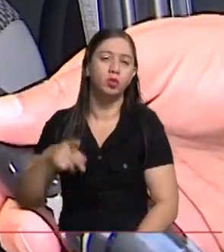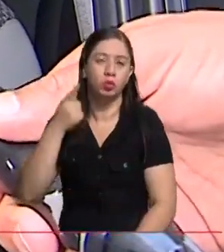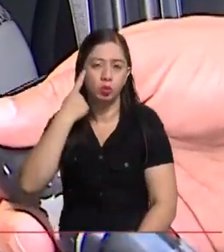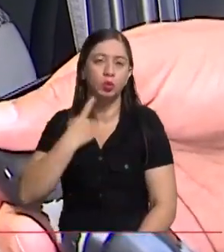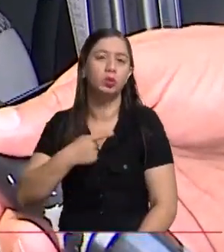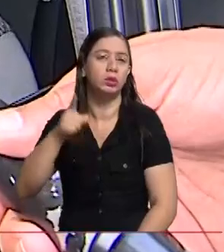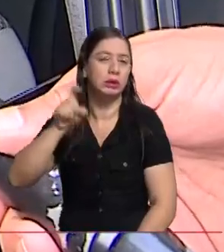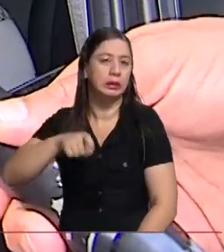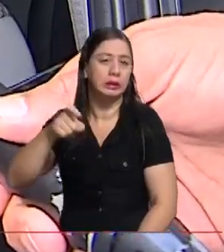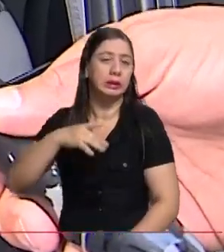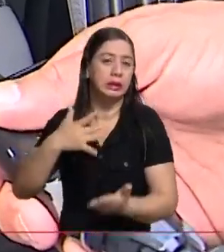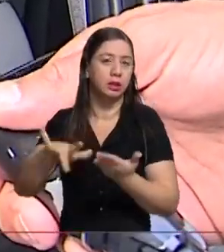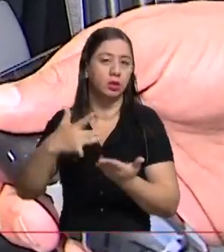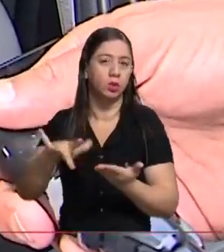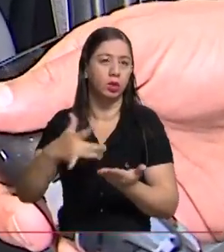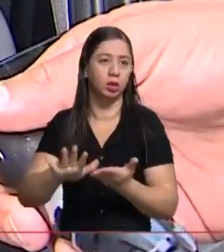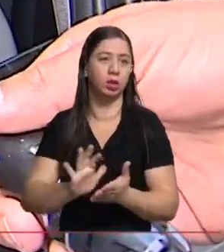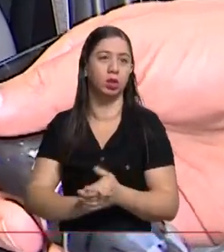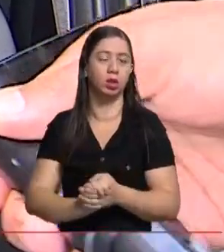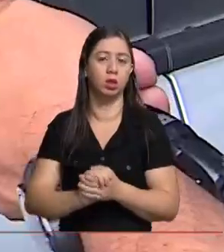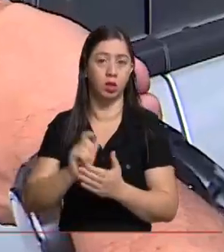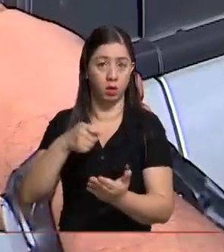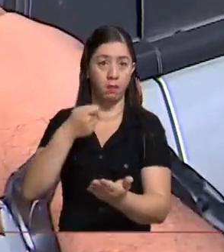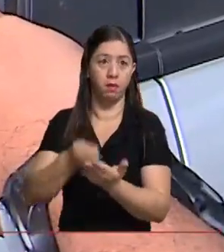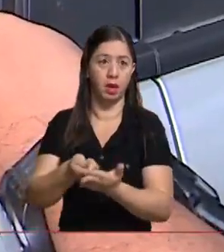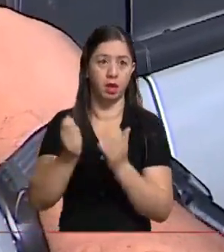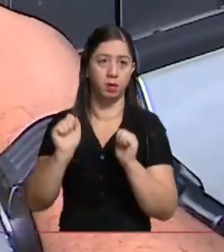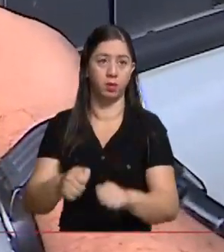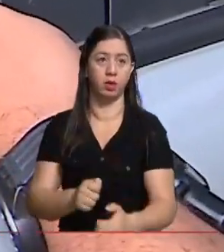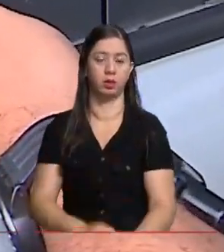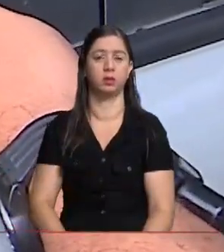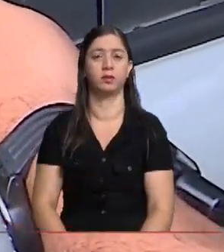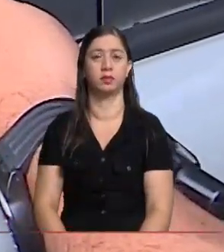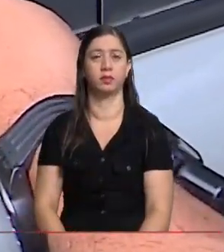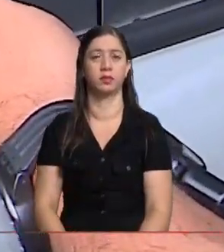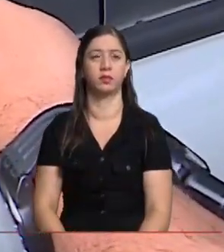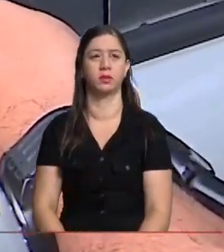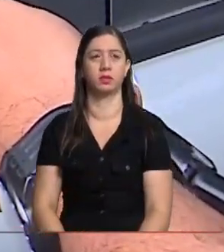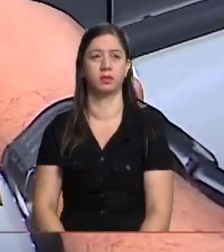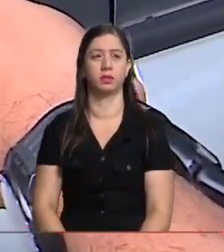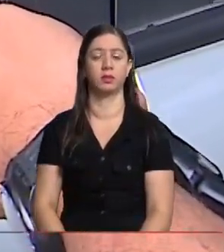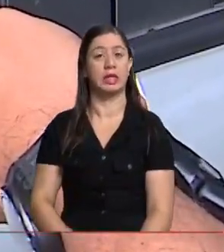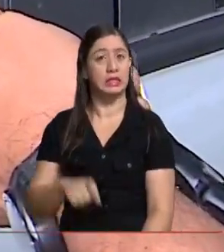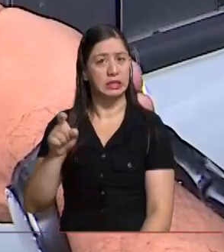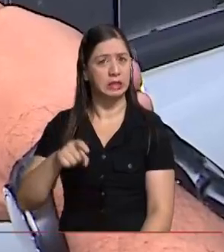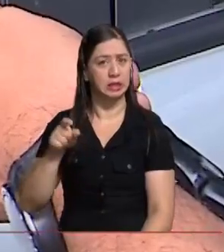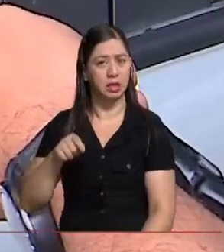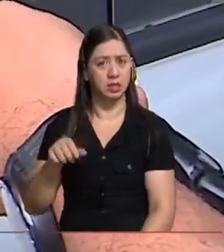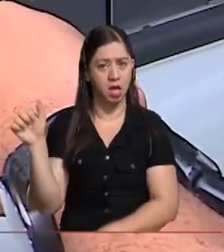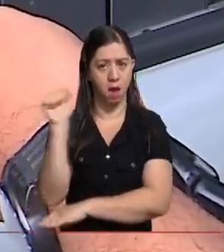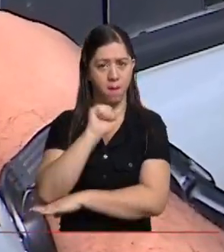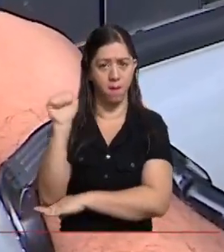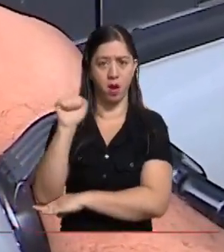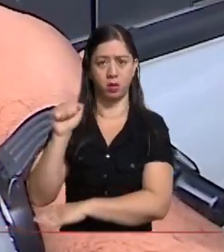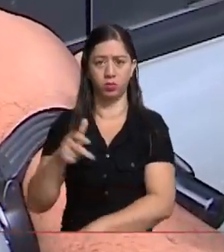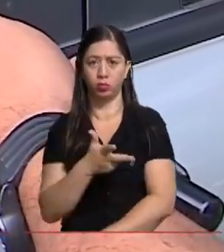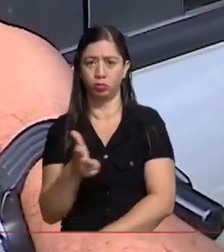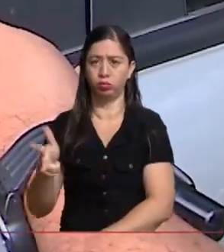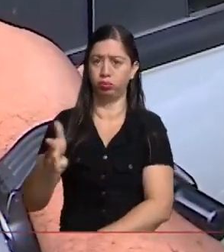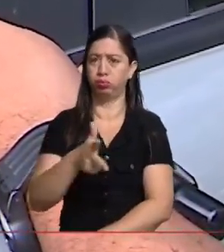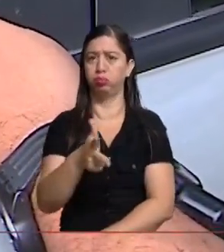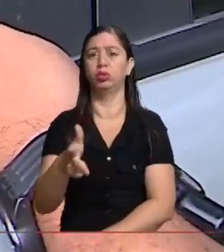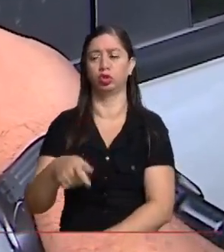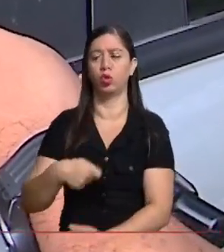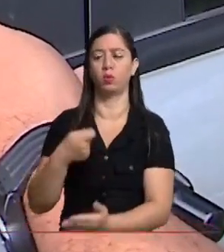salir a hacer una vuelta urgente y se puede pagar. Si realmente necesitara movilizarme dentro de la ciudad, pues